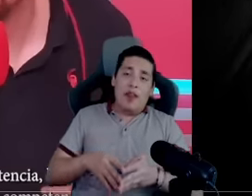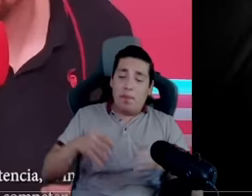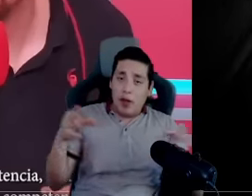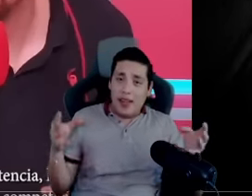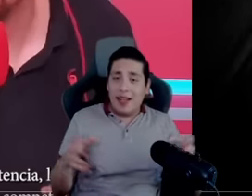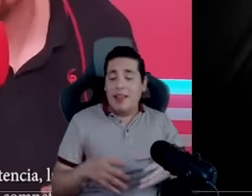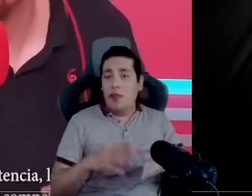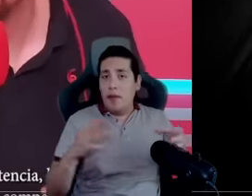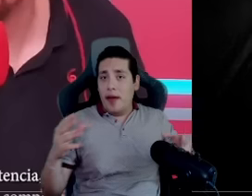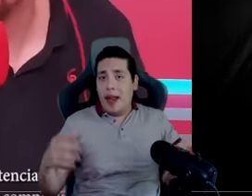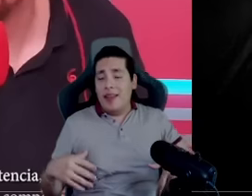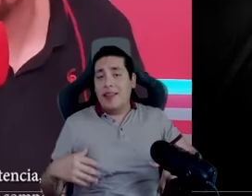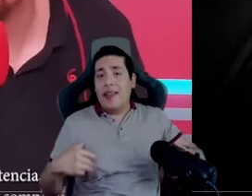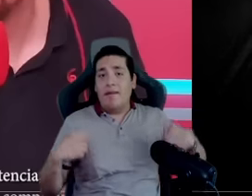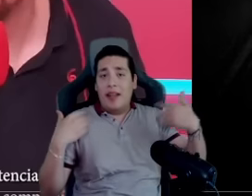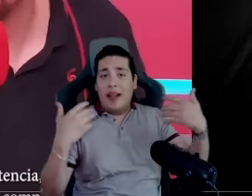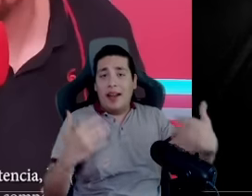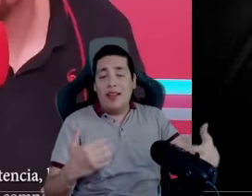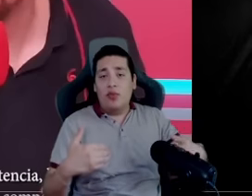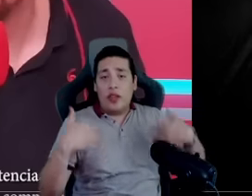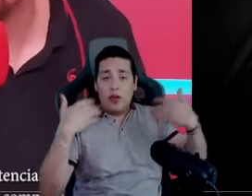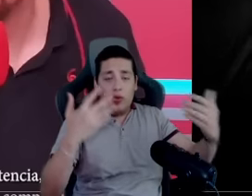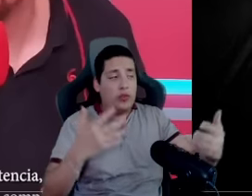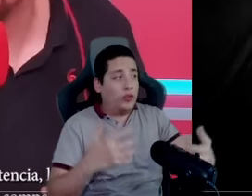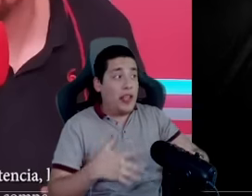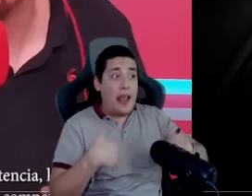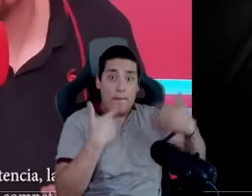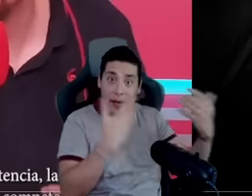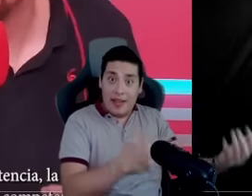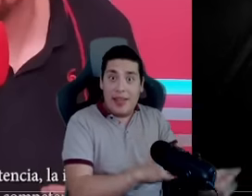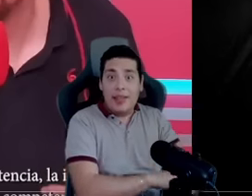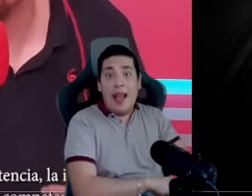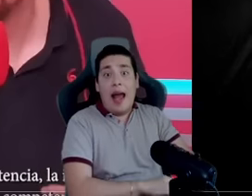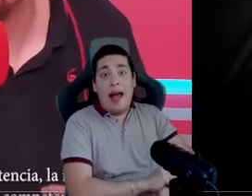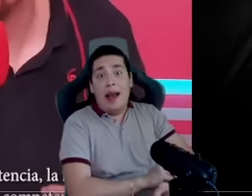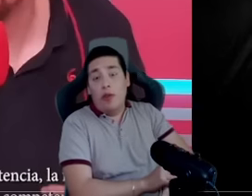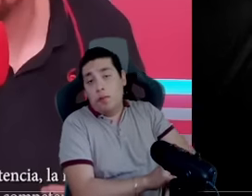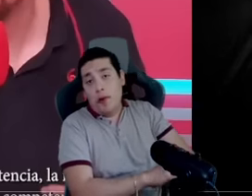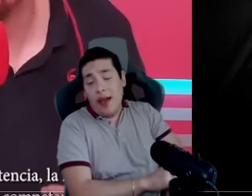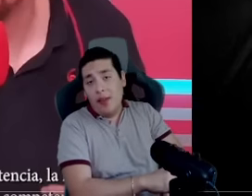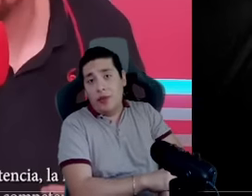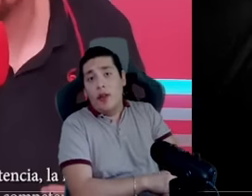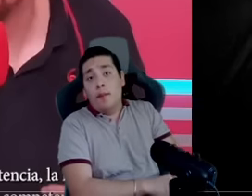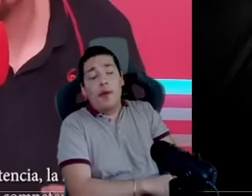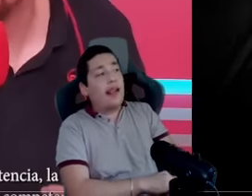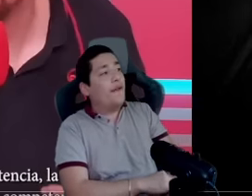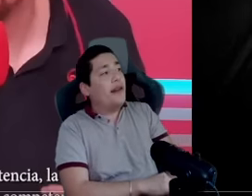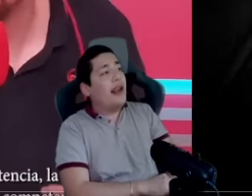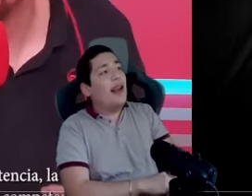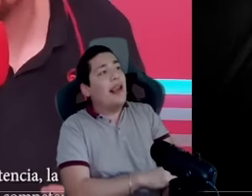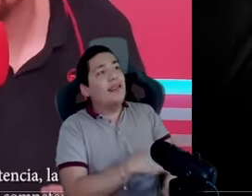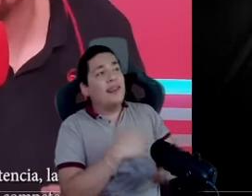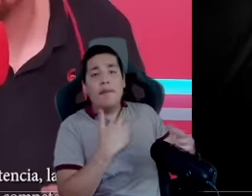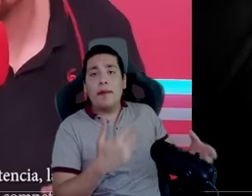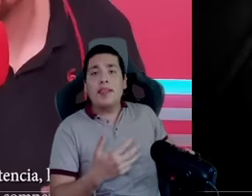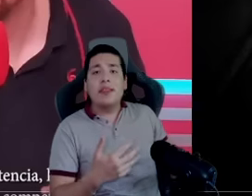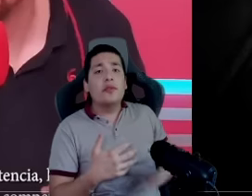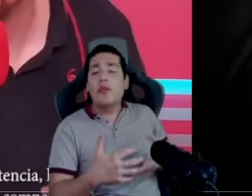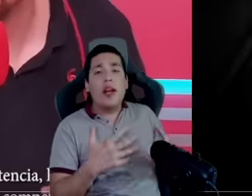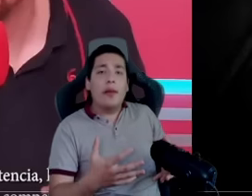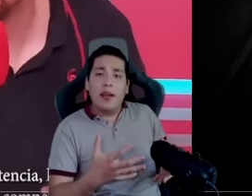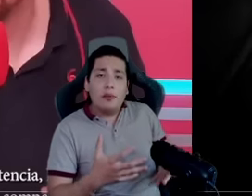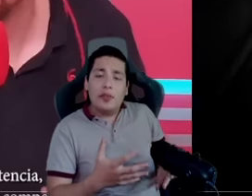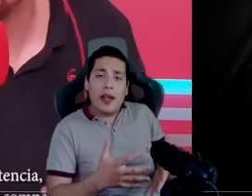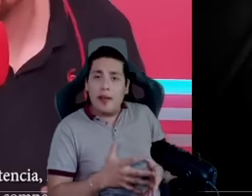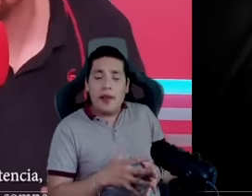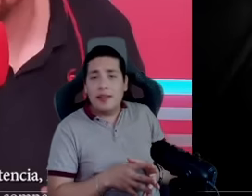de políticas neoliberales y de entregarle sus recursos y empresas a los privados porque al final estas empresas